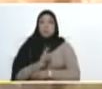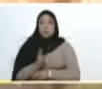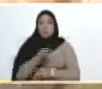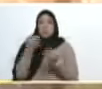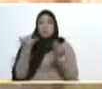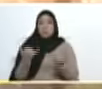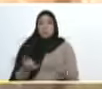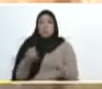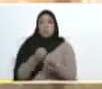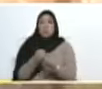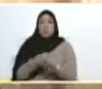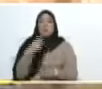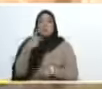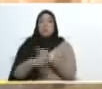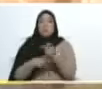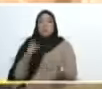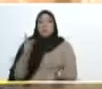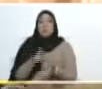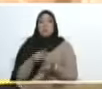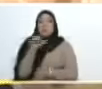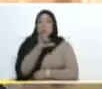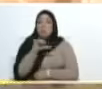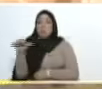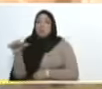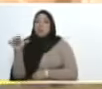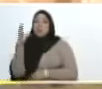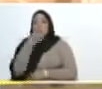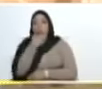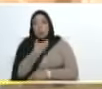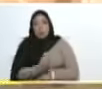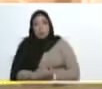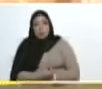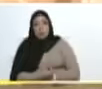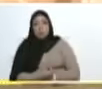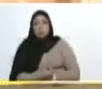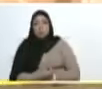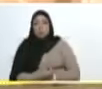inmediatamente esa semana de diciembre.